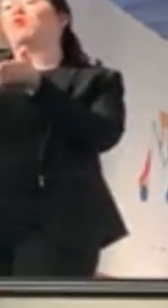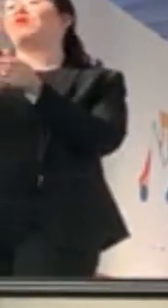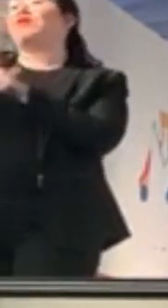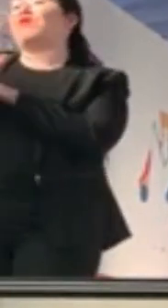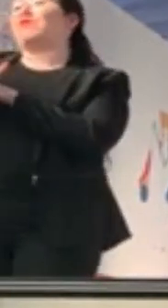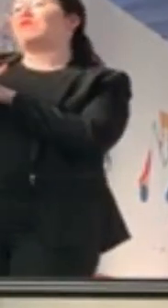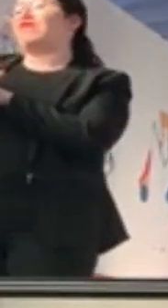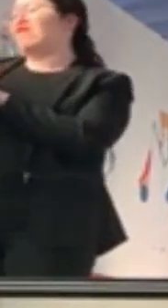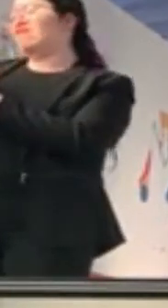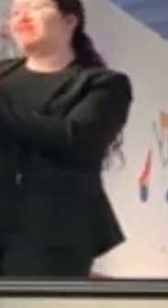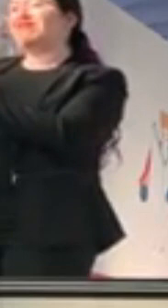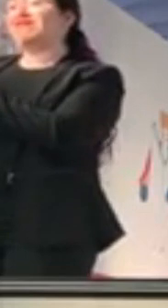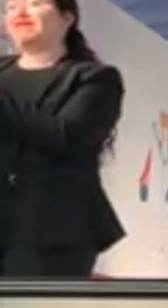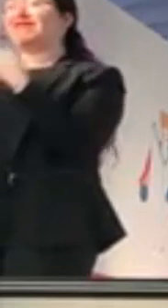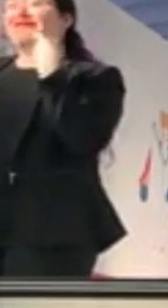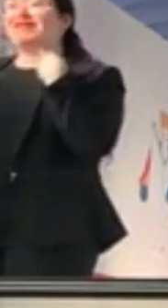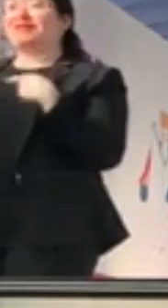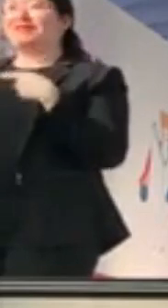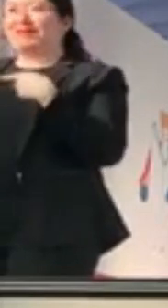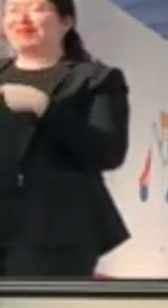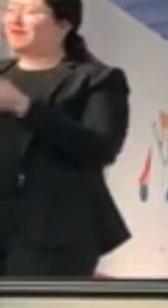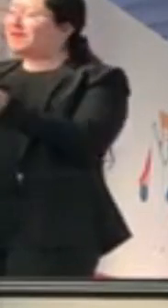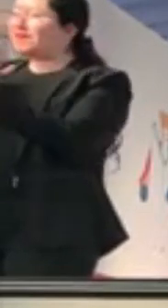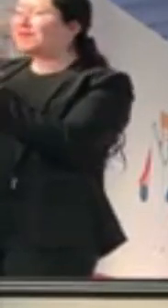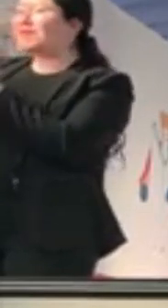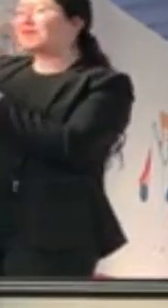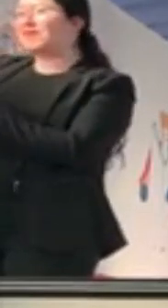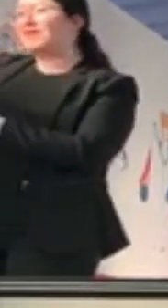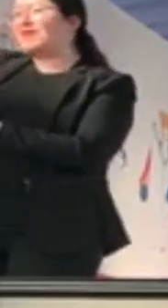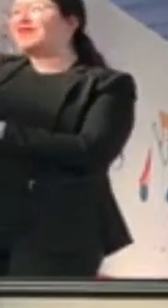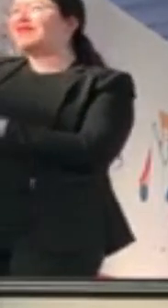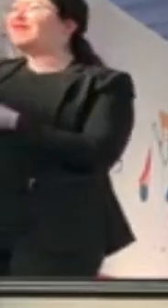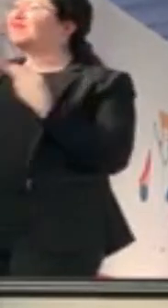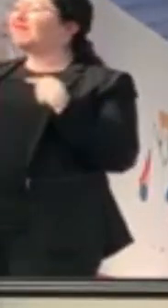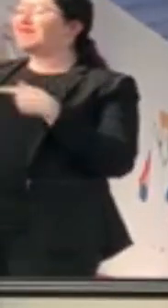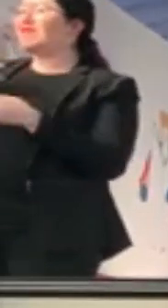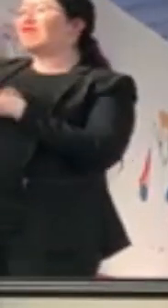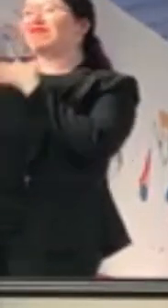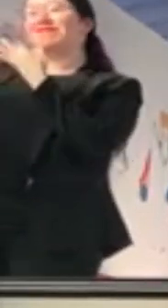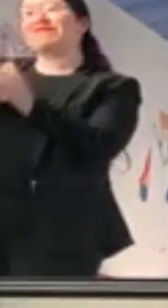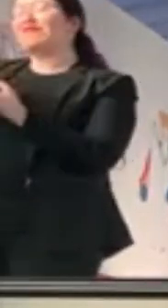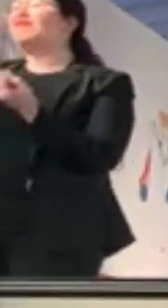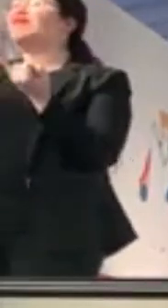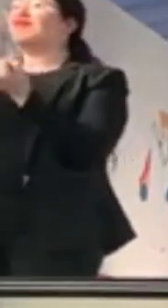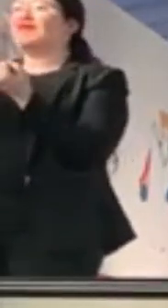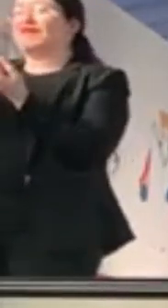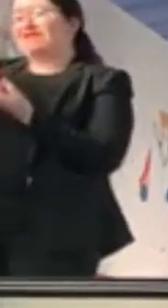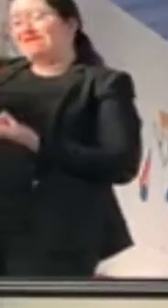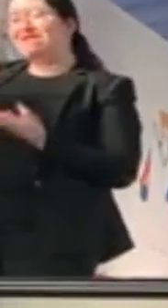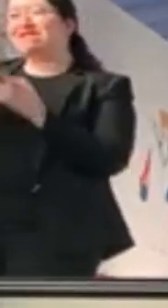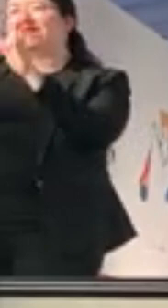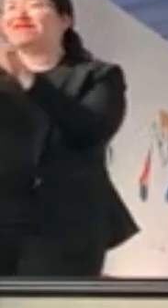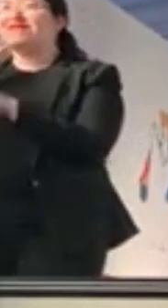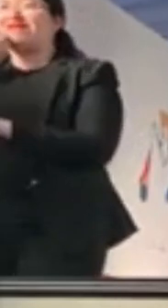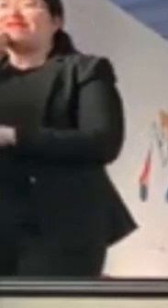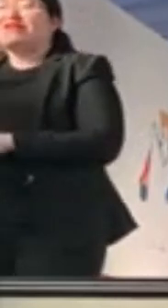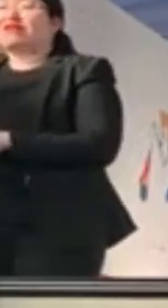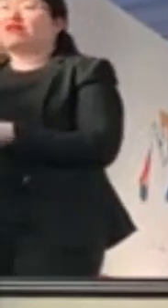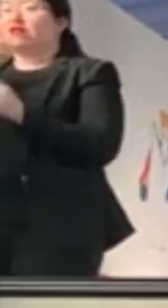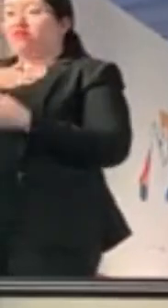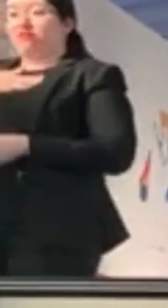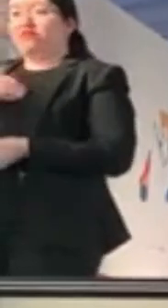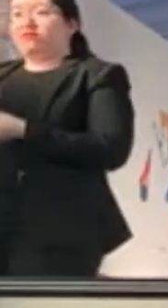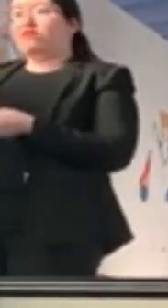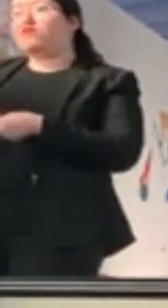pueblo, del lado de la gente, del lado revolucionario, del lado de la justicia social, del lado del compromiso,